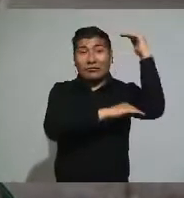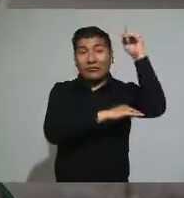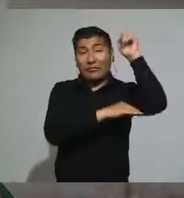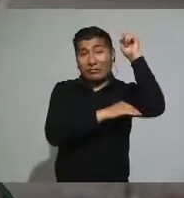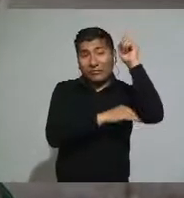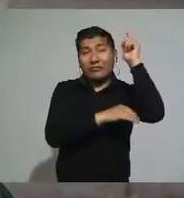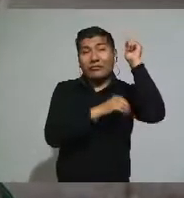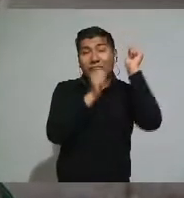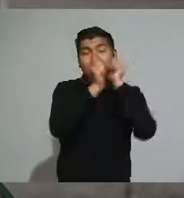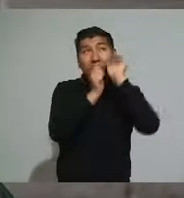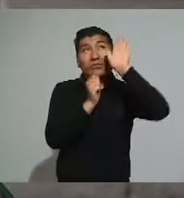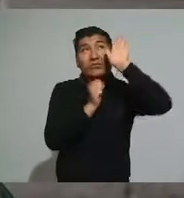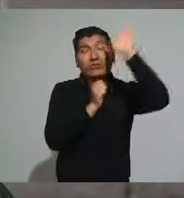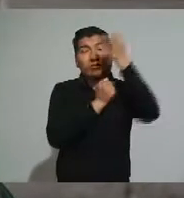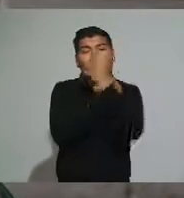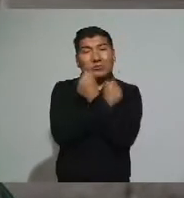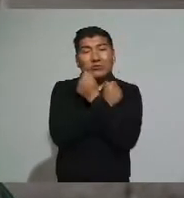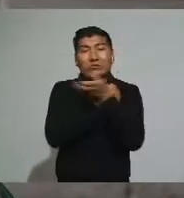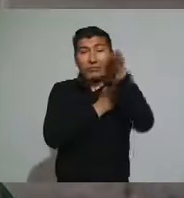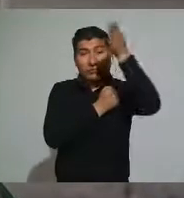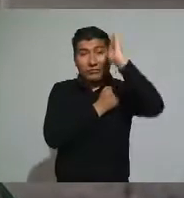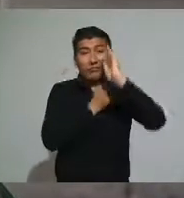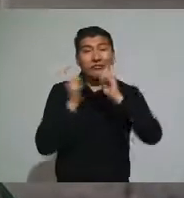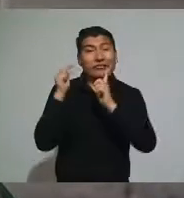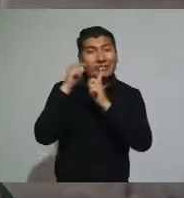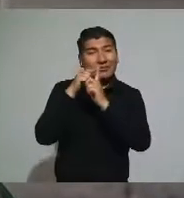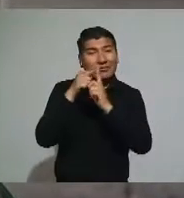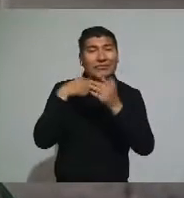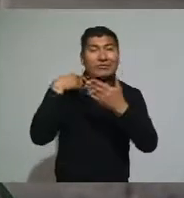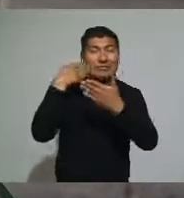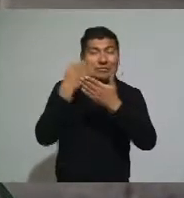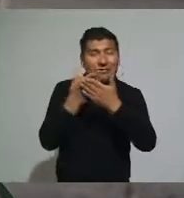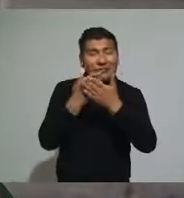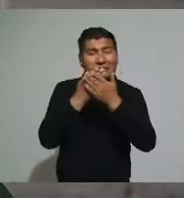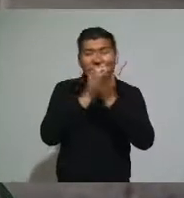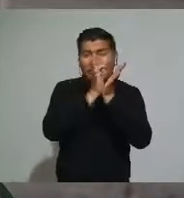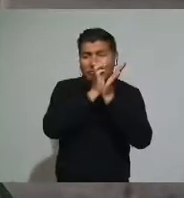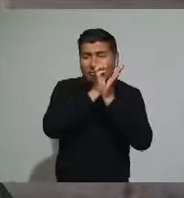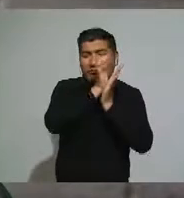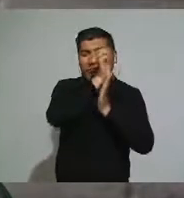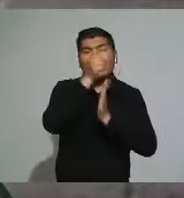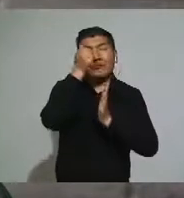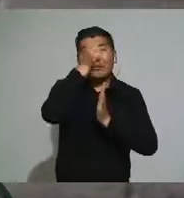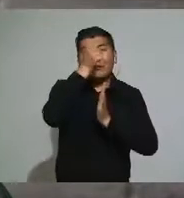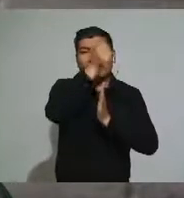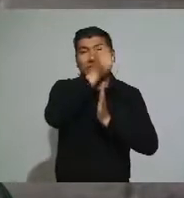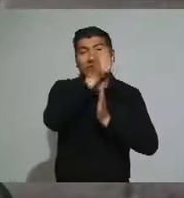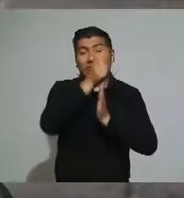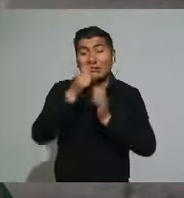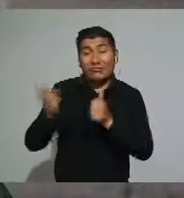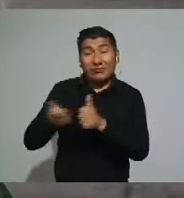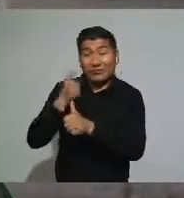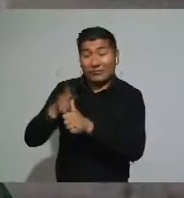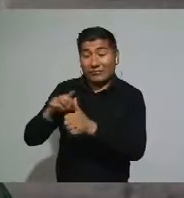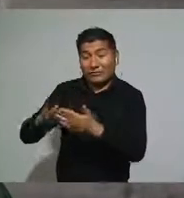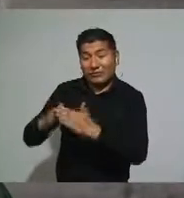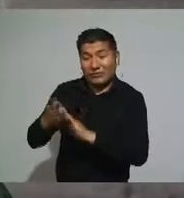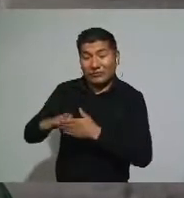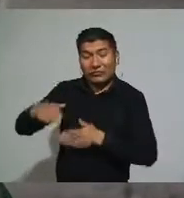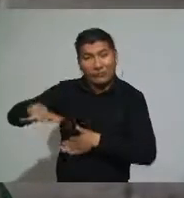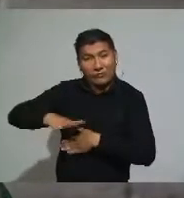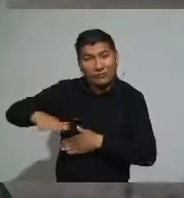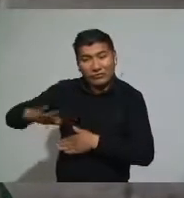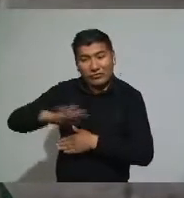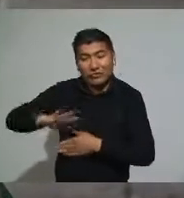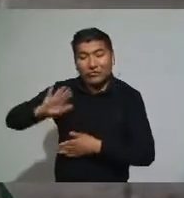con el amor de Dios, hasta llegar al desprecio de sí mismo. La primera ciudad puso